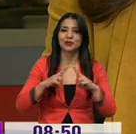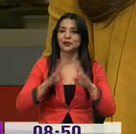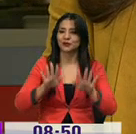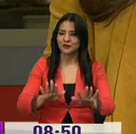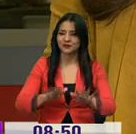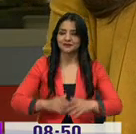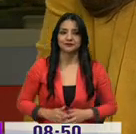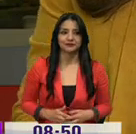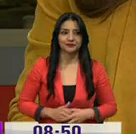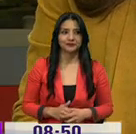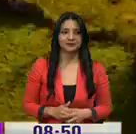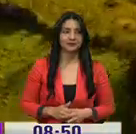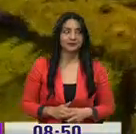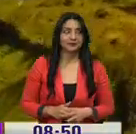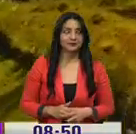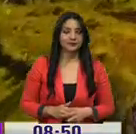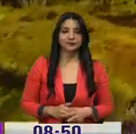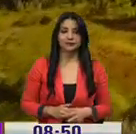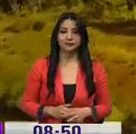esta linda ciudad.